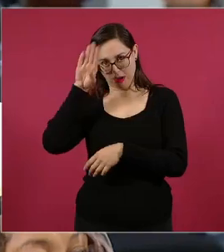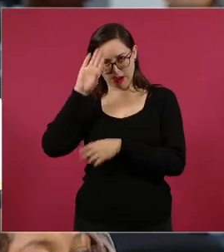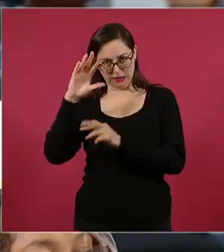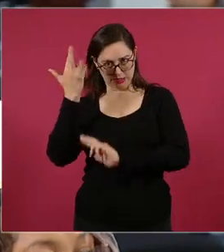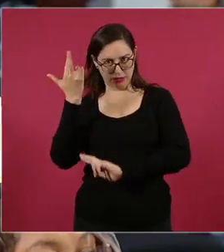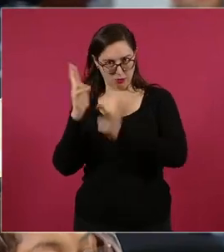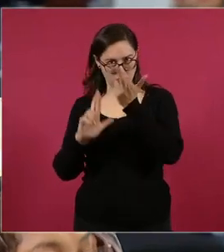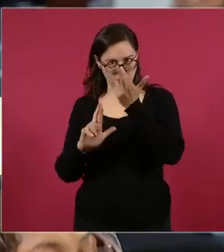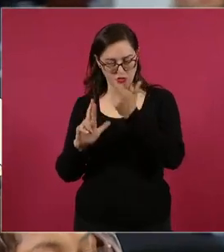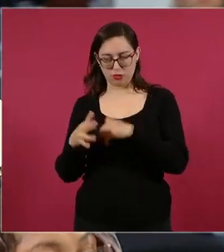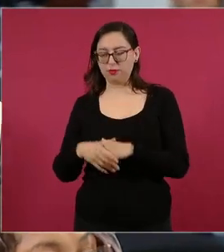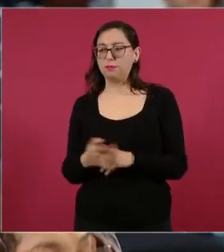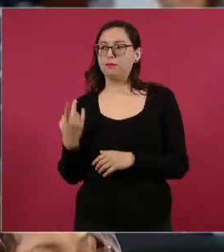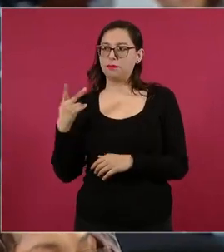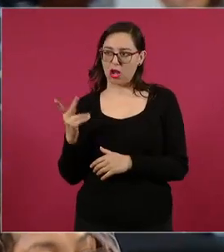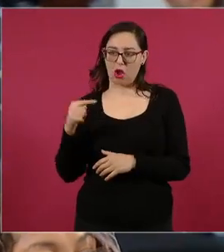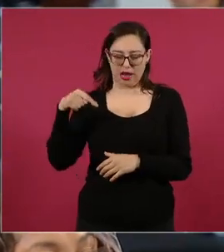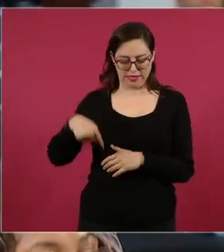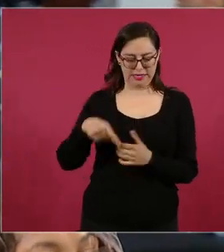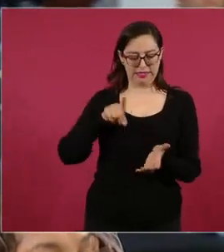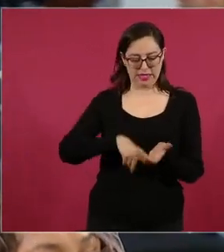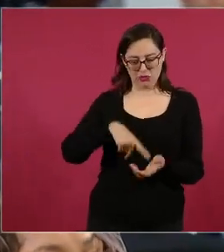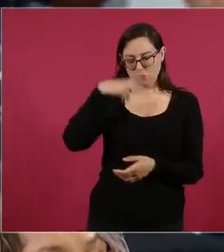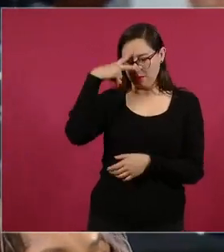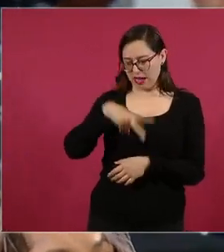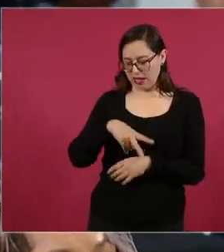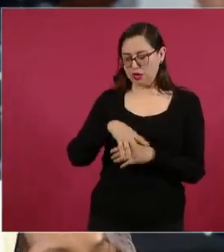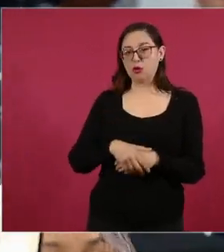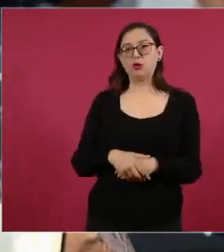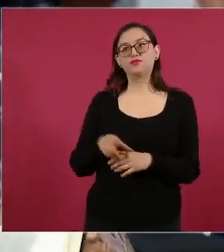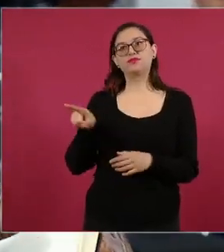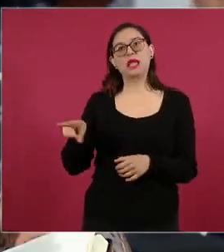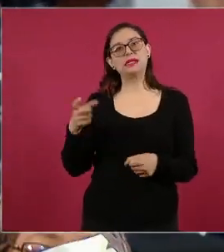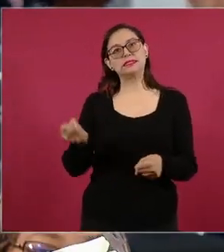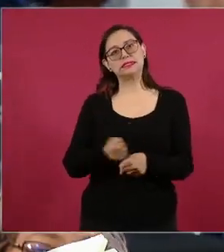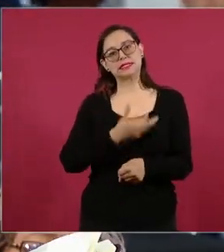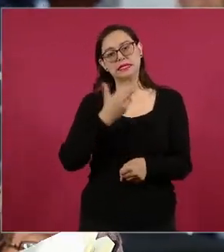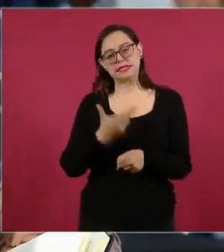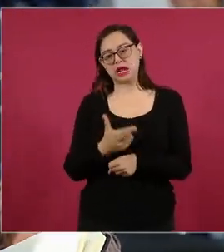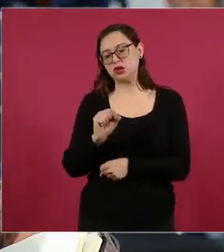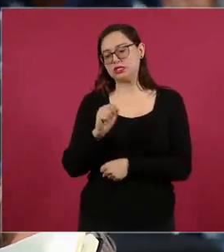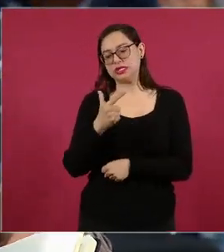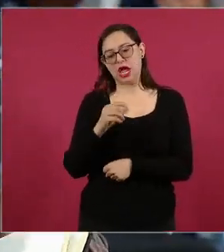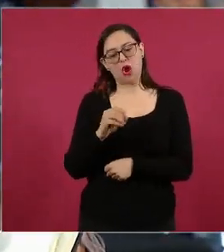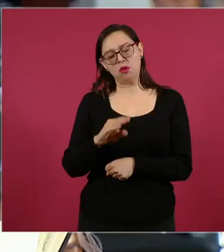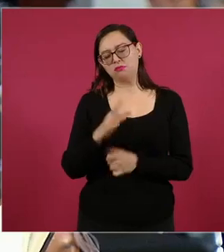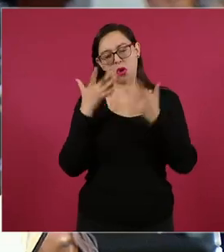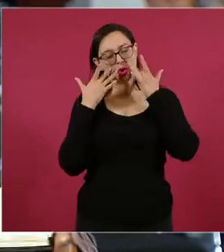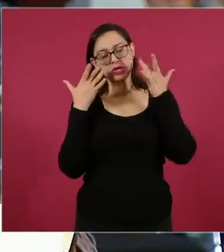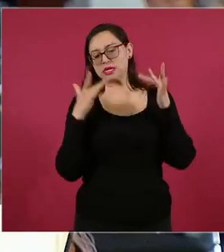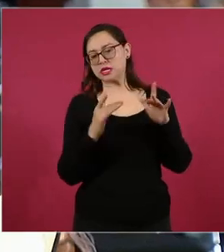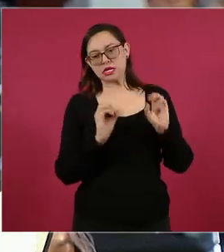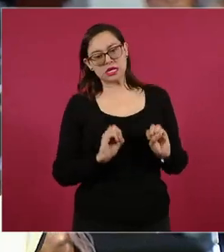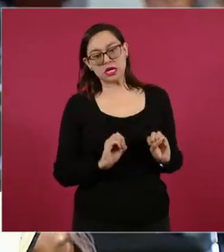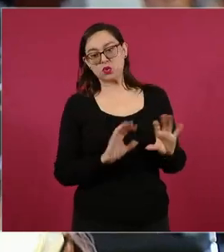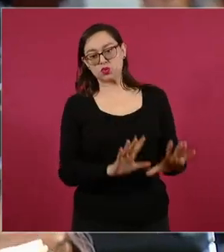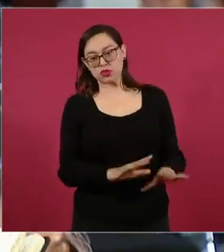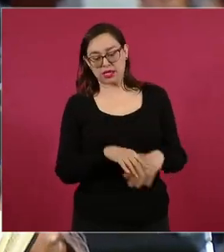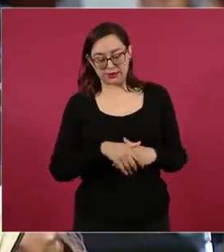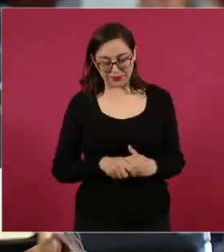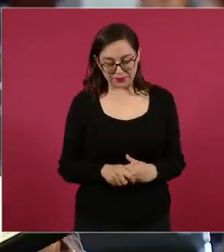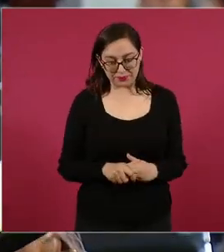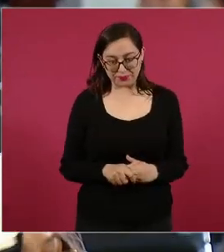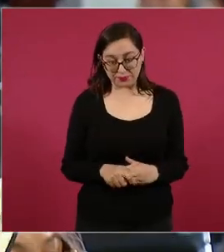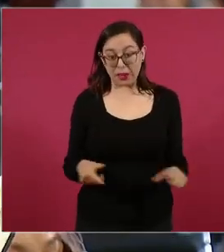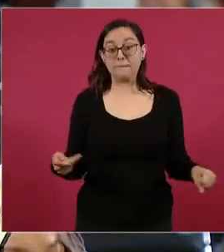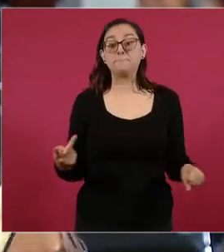de la política mexicana, había renunciado a su cargo como secretario de Gobernación. Las investigaciones señalan